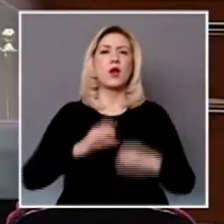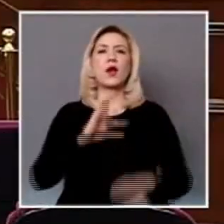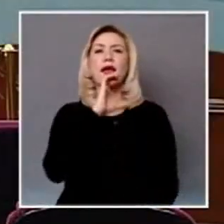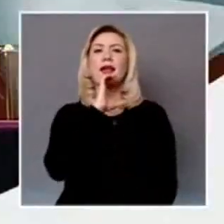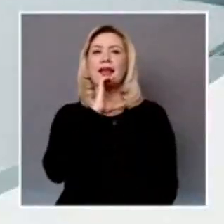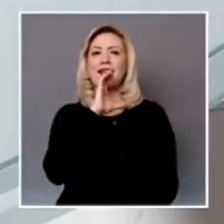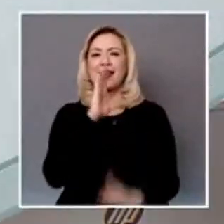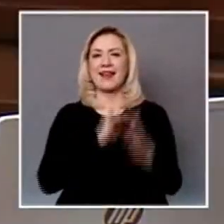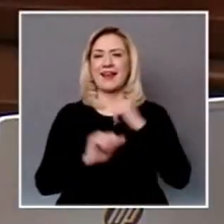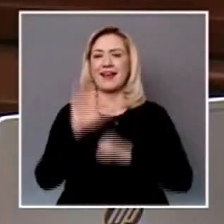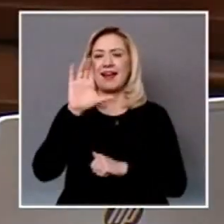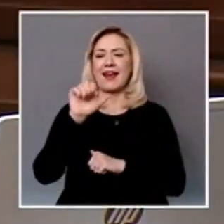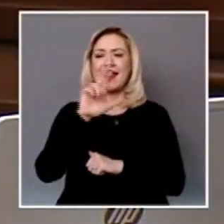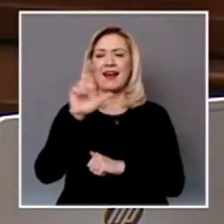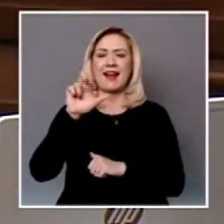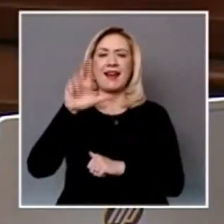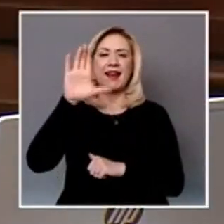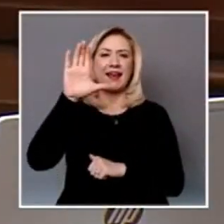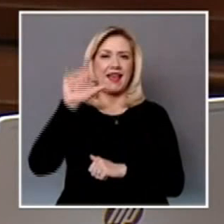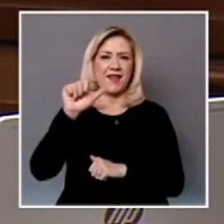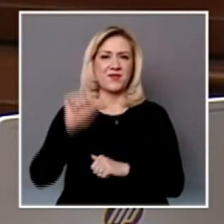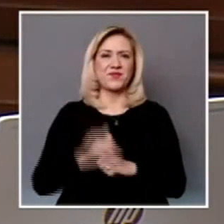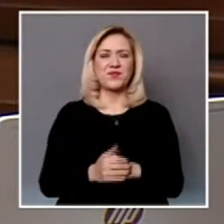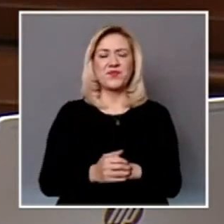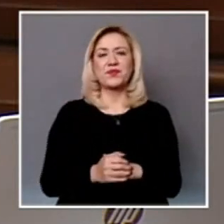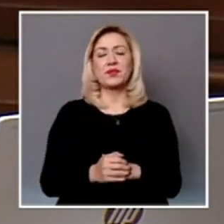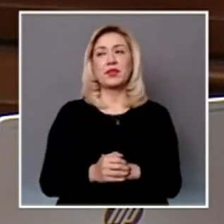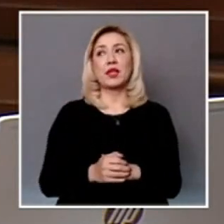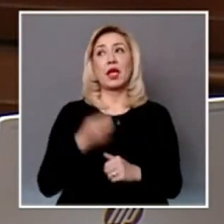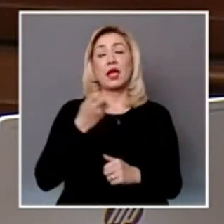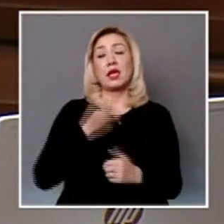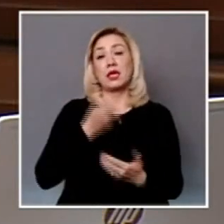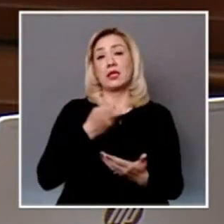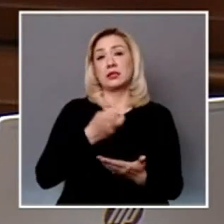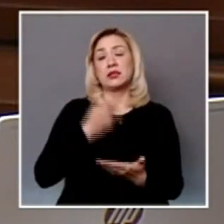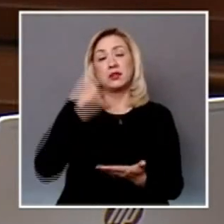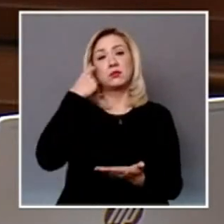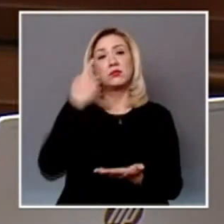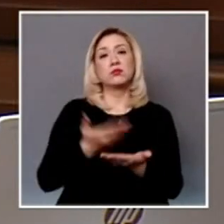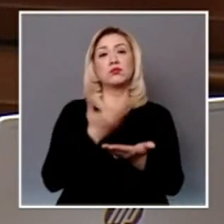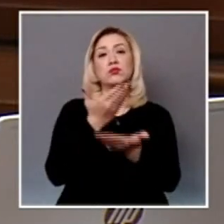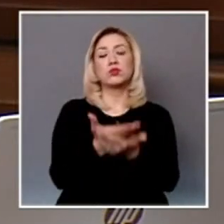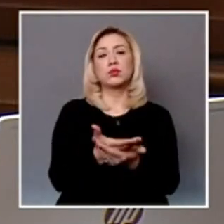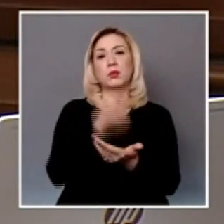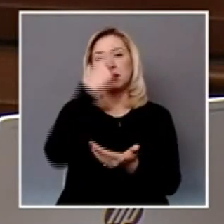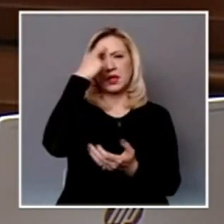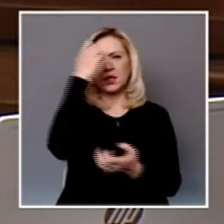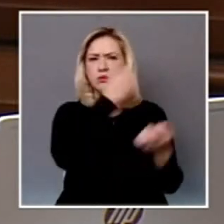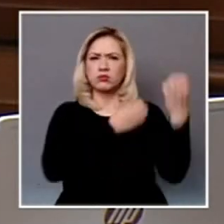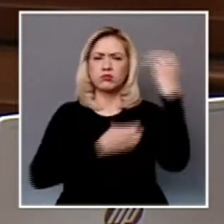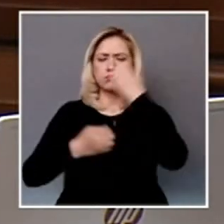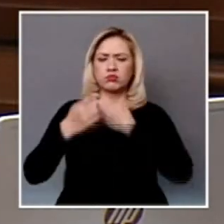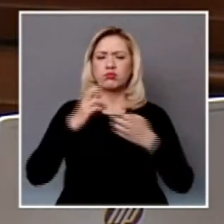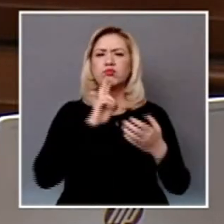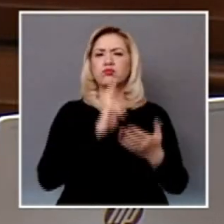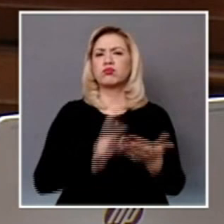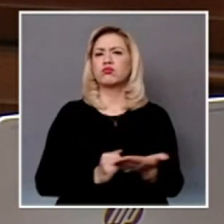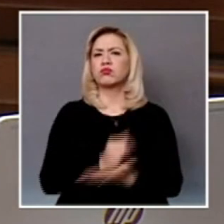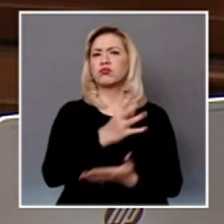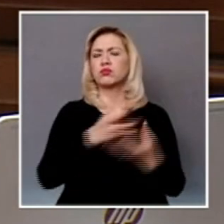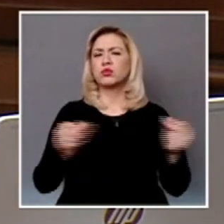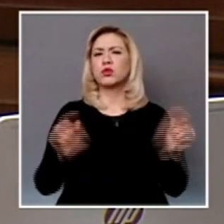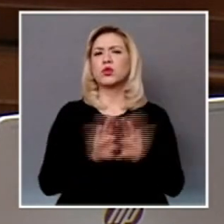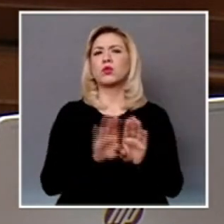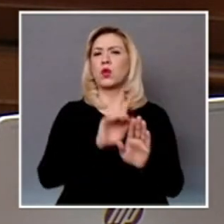Carraca. El proyecto propone que el análisis de la apariencia de buen derecho no tiene cabida en la suspensión que